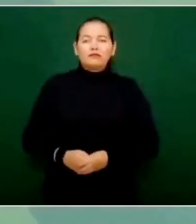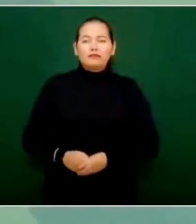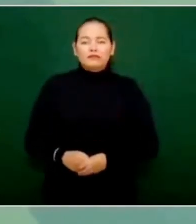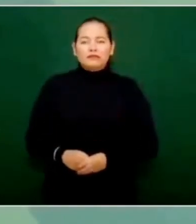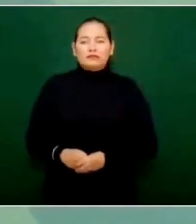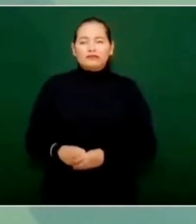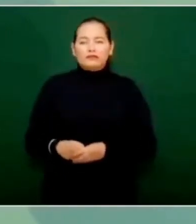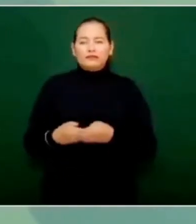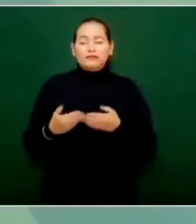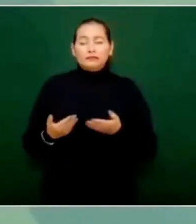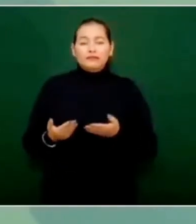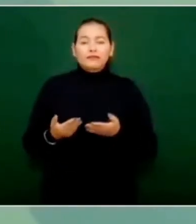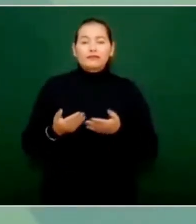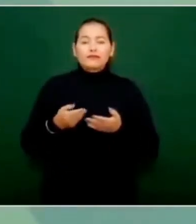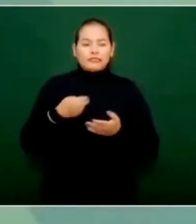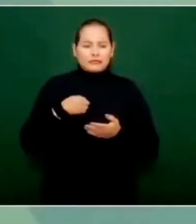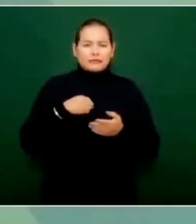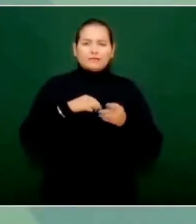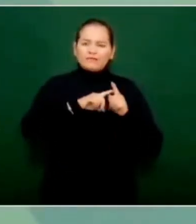Y el país va